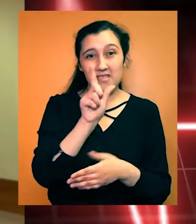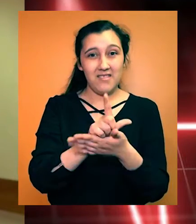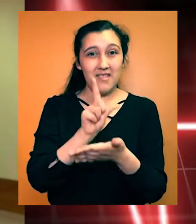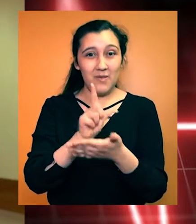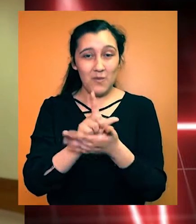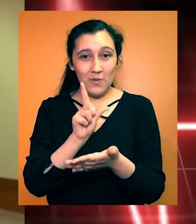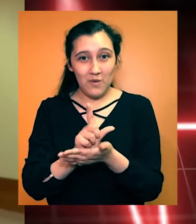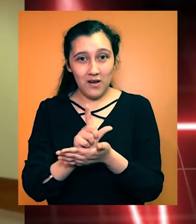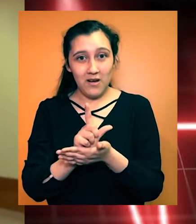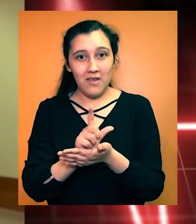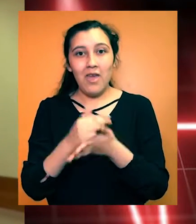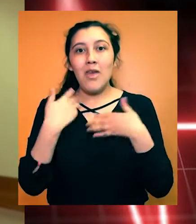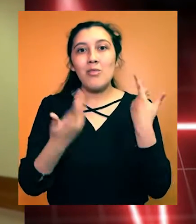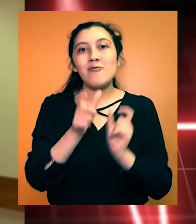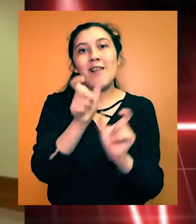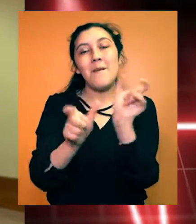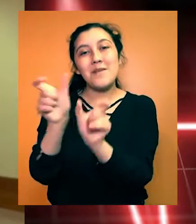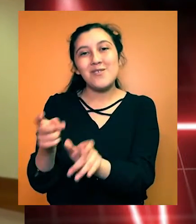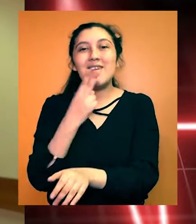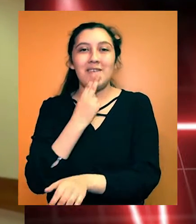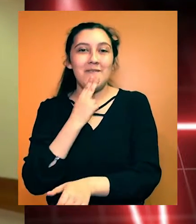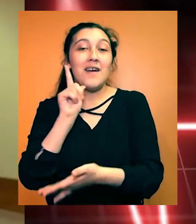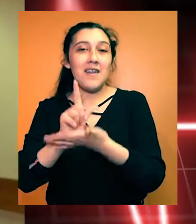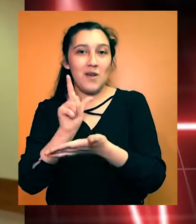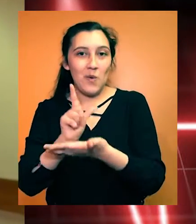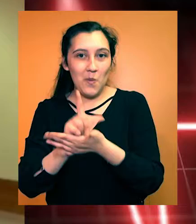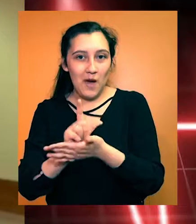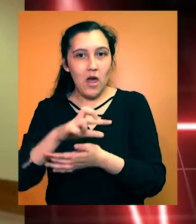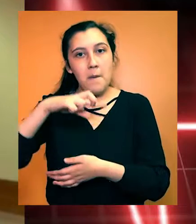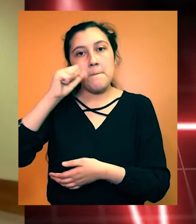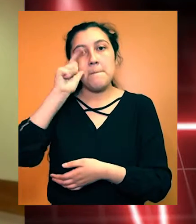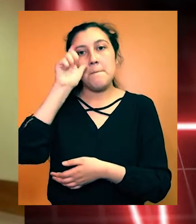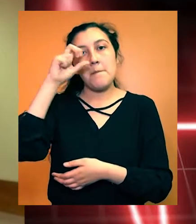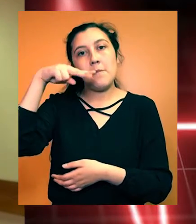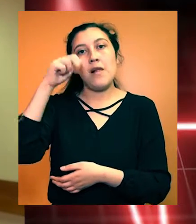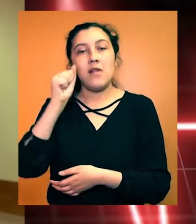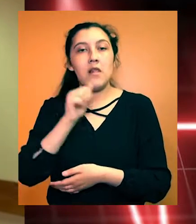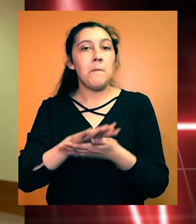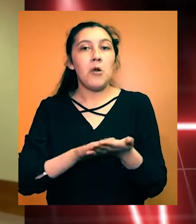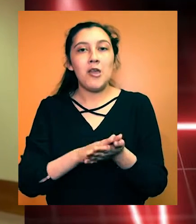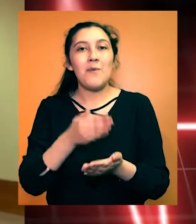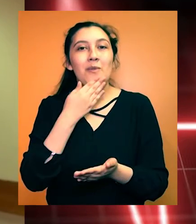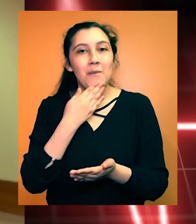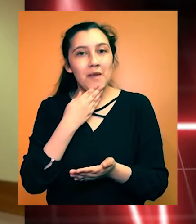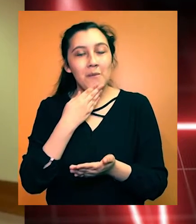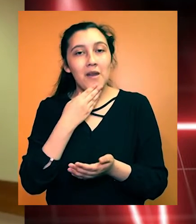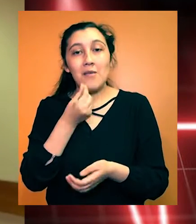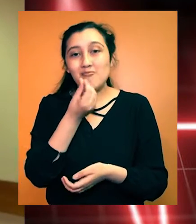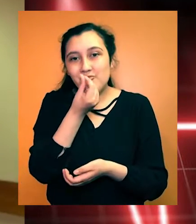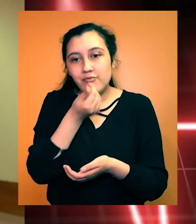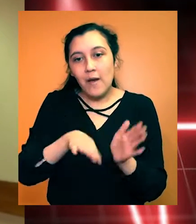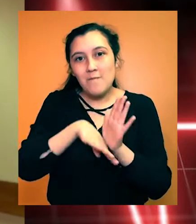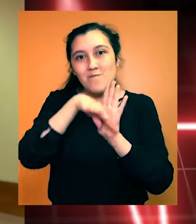es decir, a los habitantes de Gualeguay y la provincia de Palena. Cuando hablamos de un 300% de aumento al turista internacional, nosotros